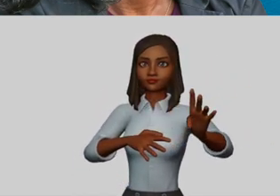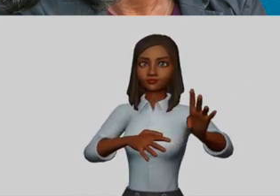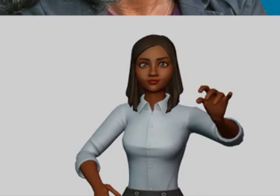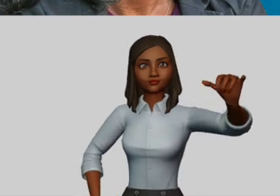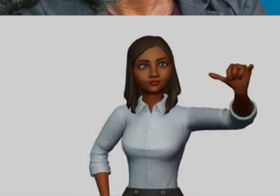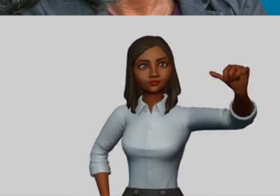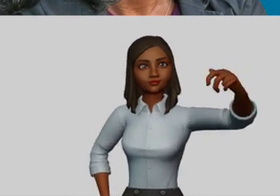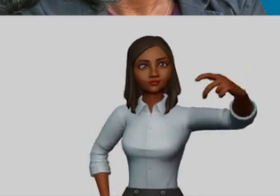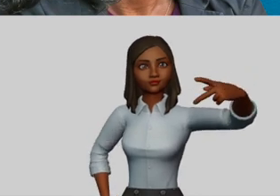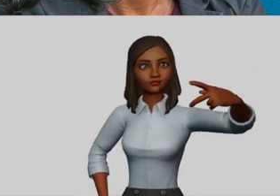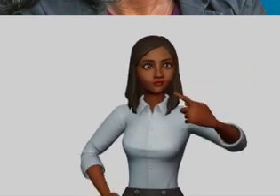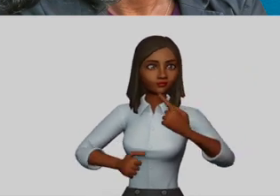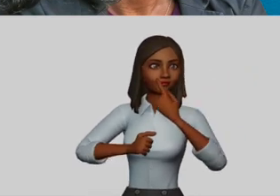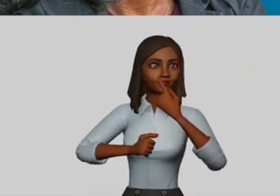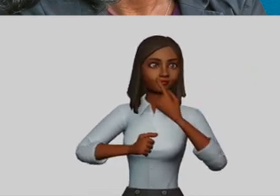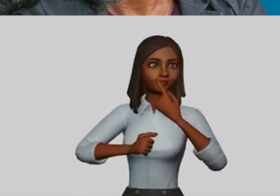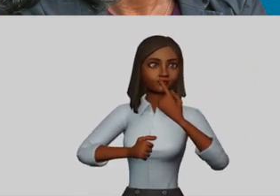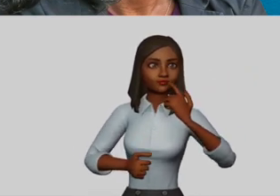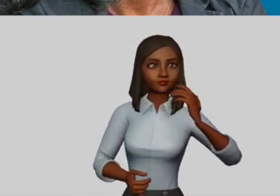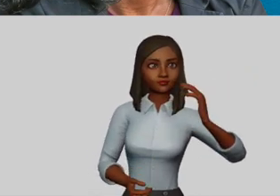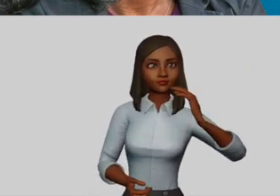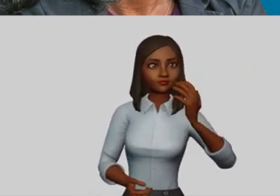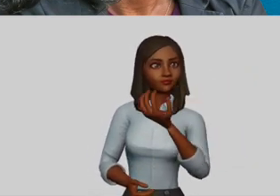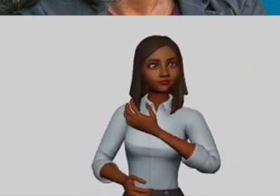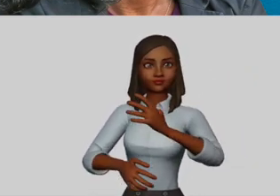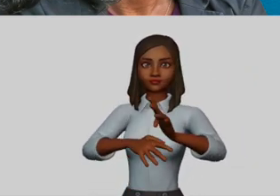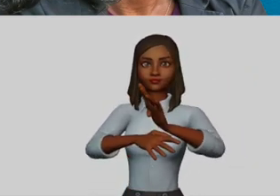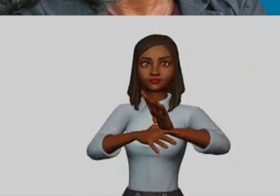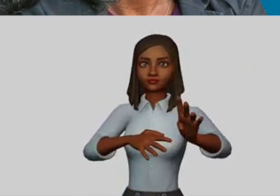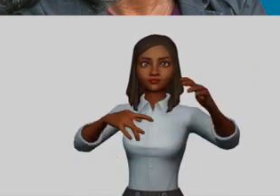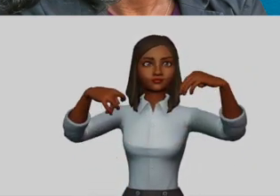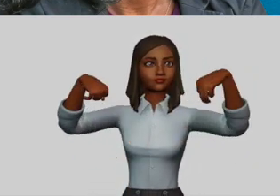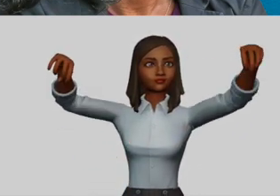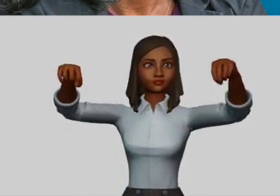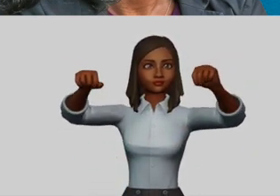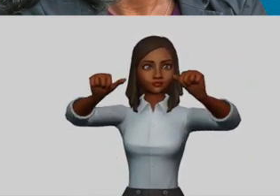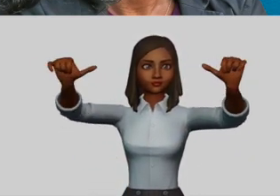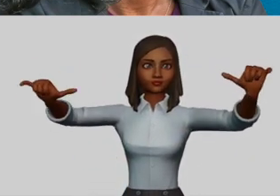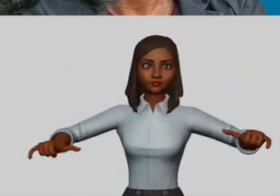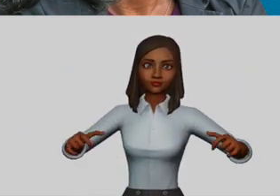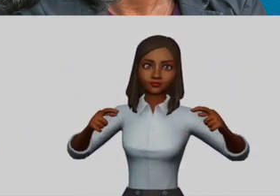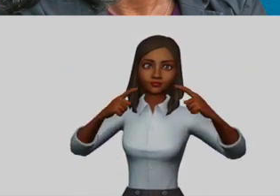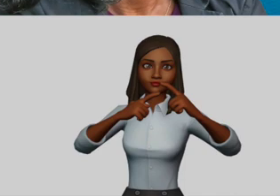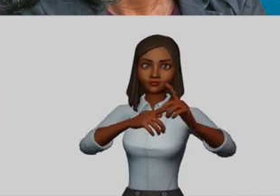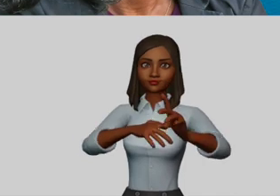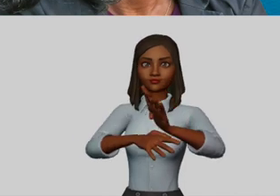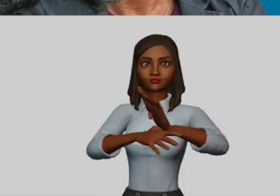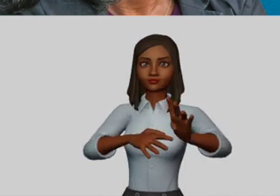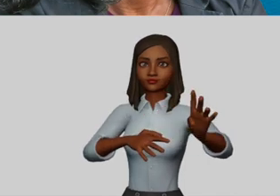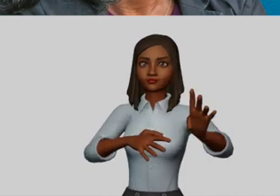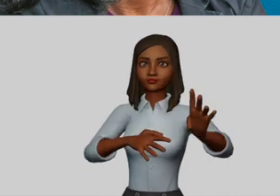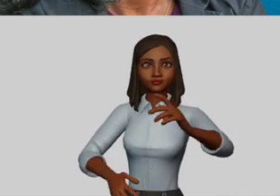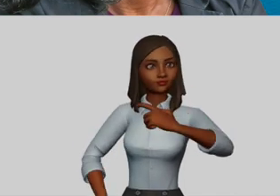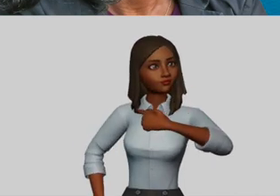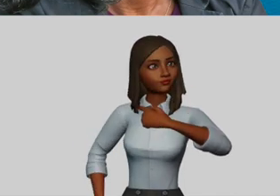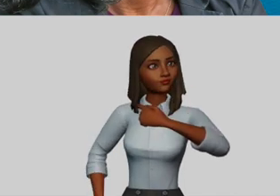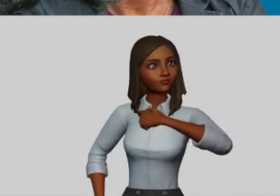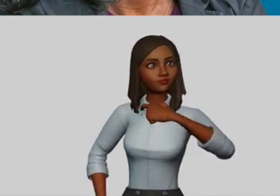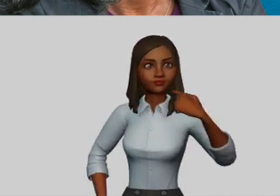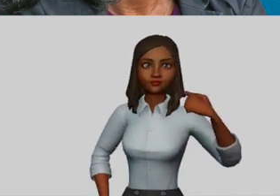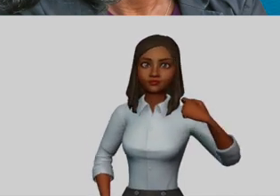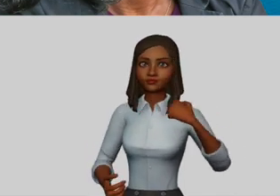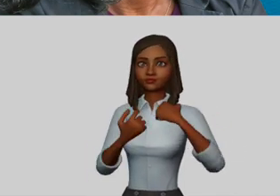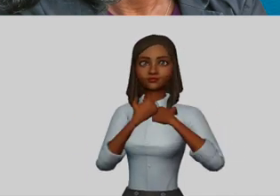también, que yo lo veo fenomenal que ustedes lo hayan visto así desde un inicio, porque al final del día es un modelo de